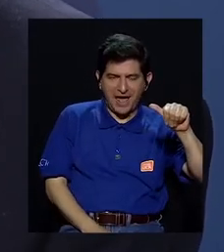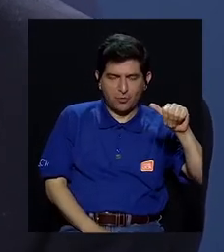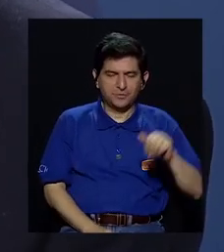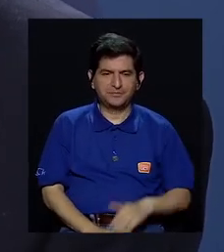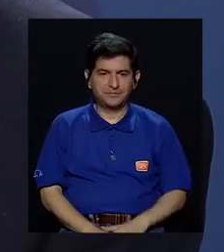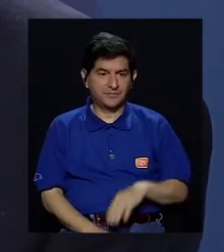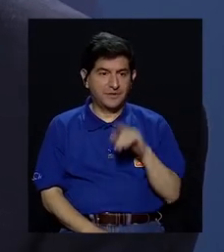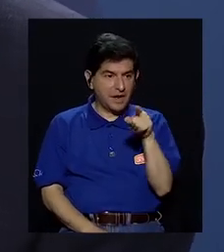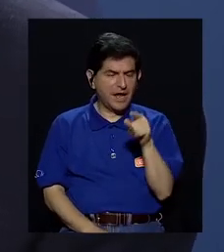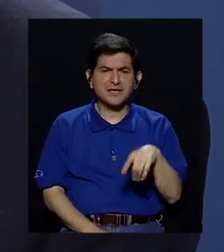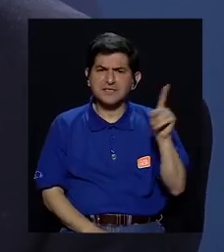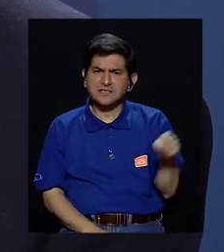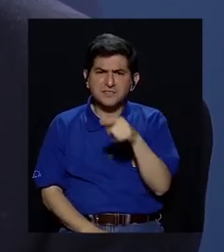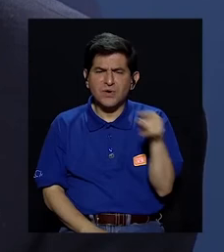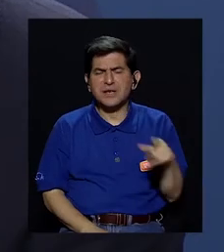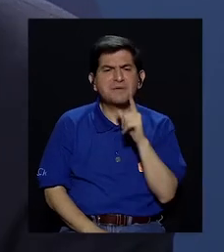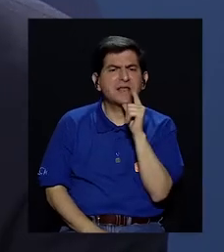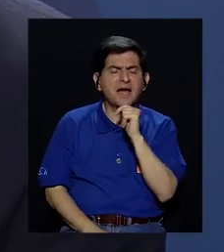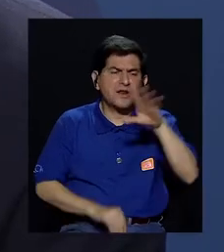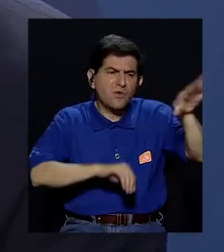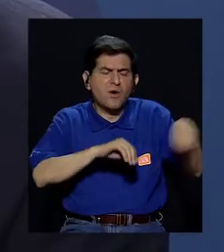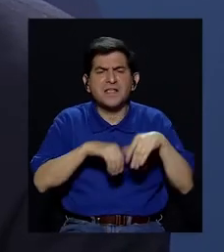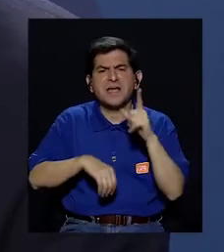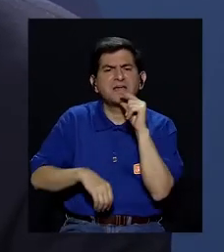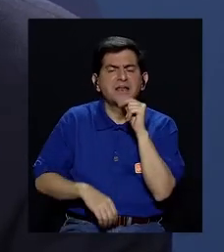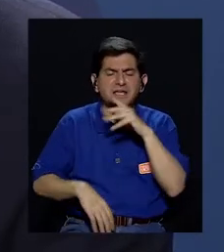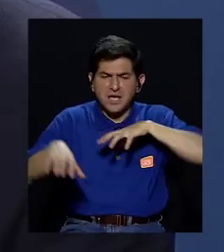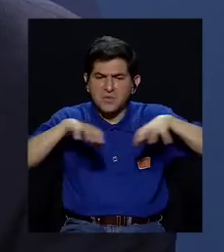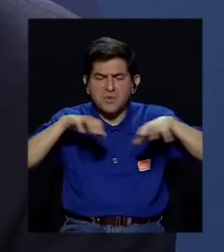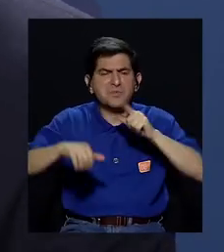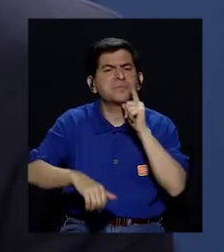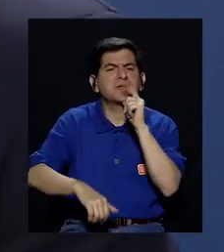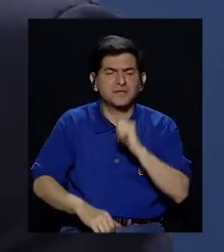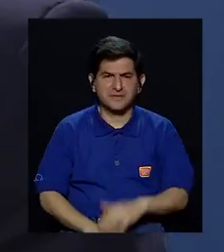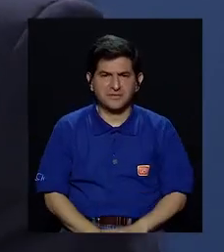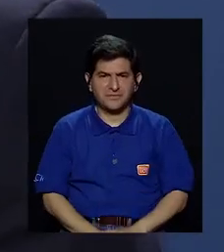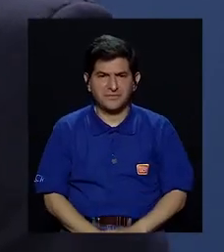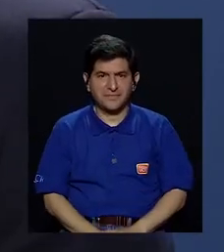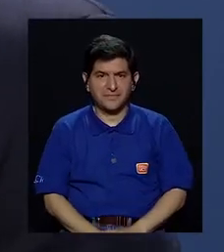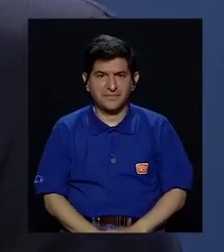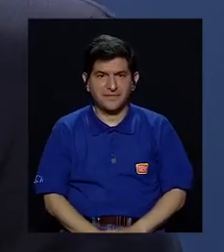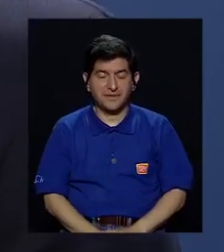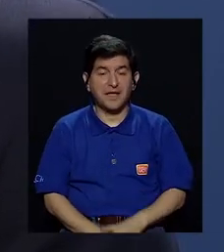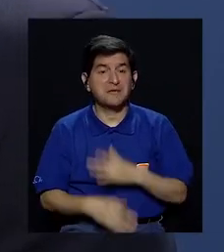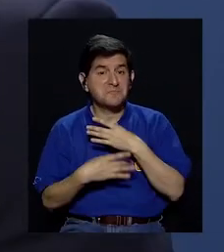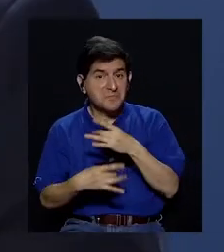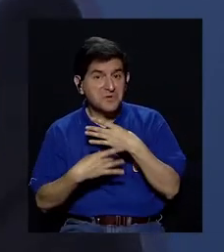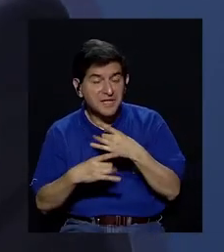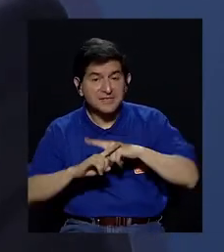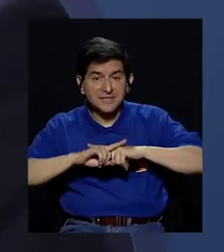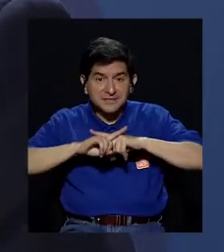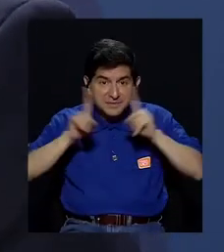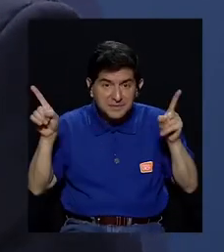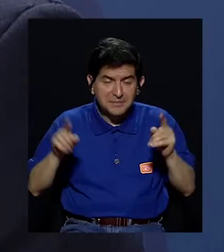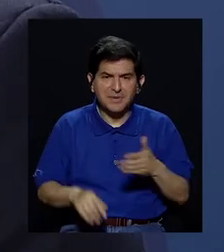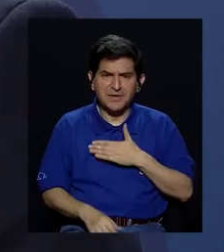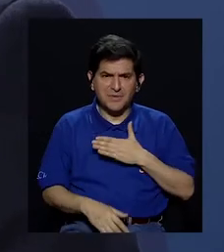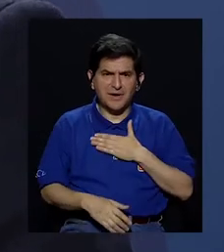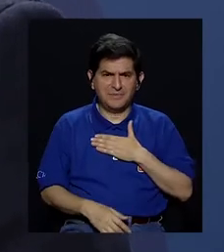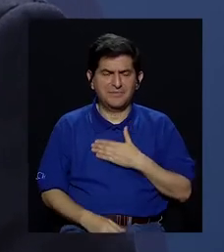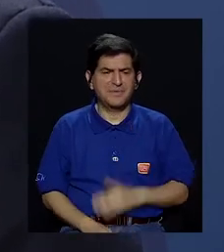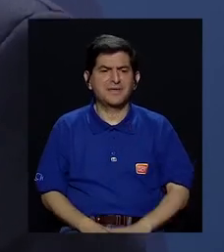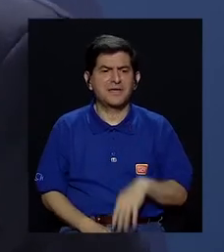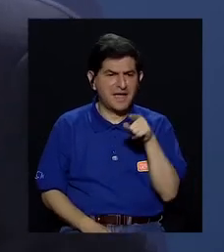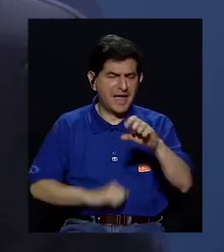entonces eso a quién le va a quitar o a quién le va a sumar que otros van a mover o sea aquí es curioso pero no es poco me